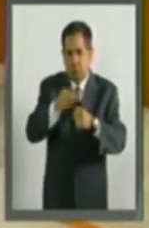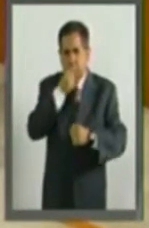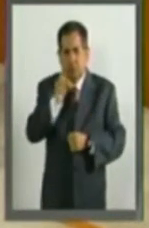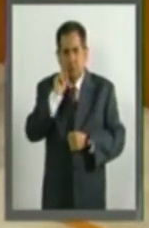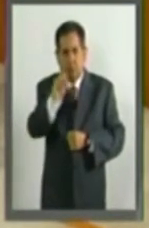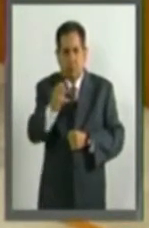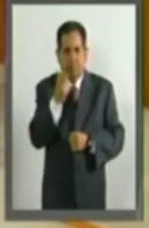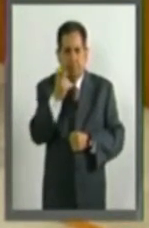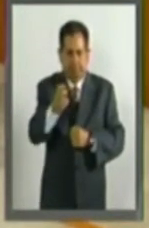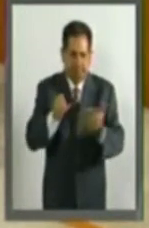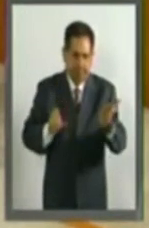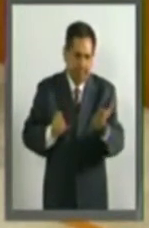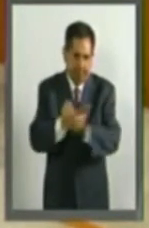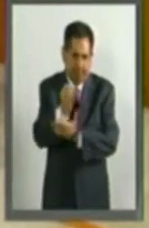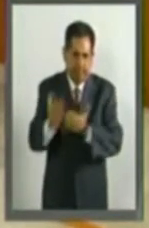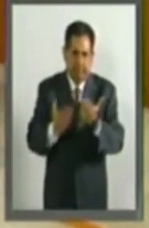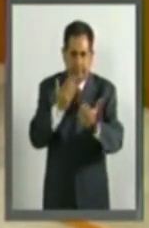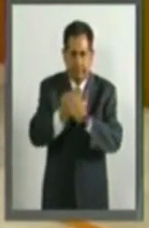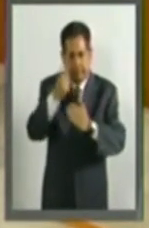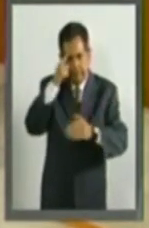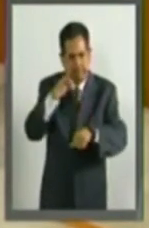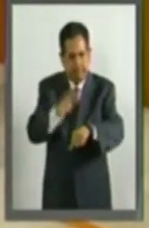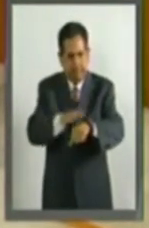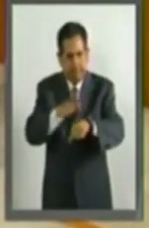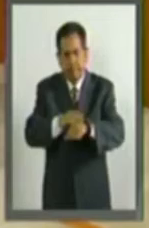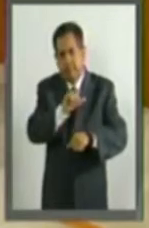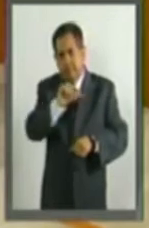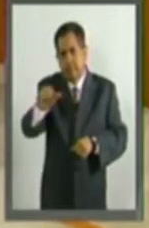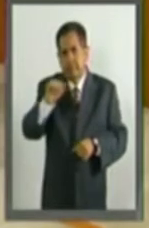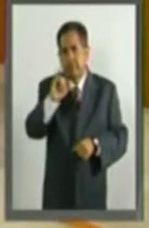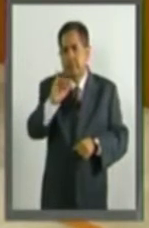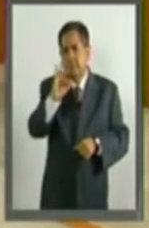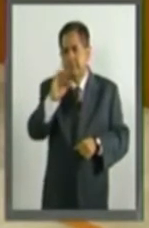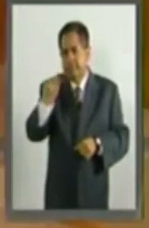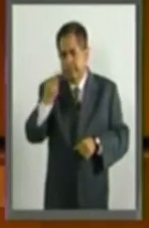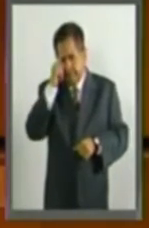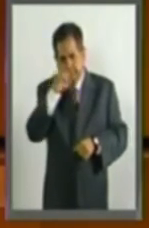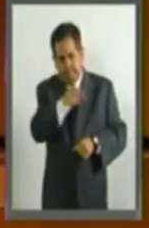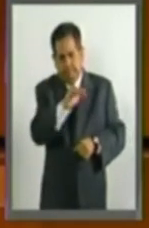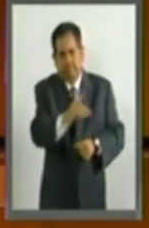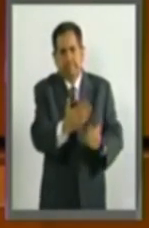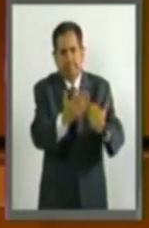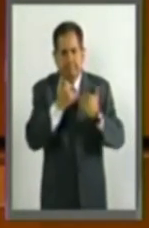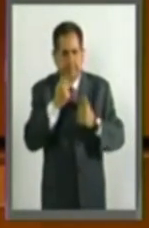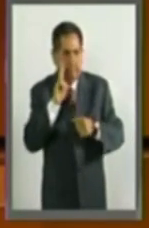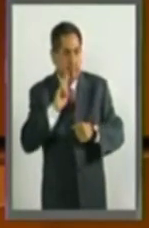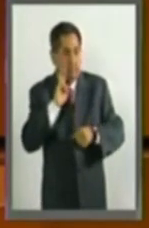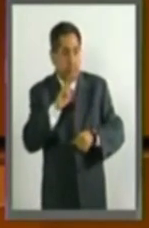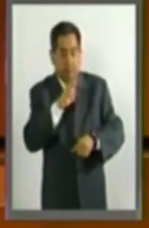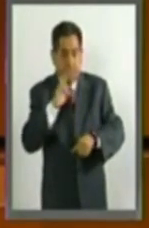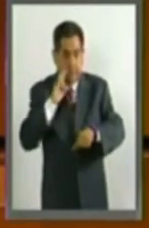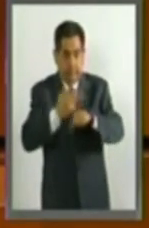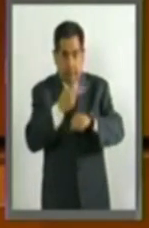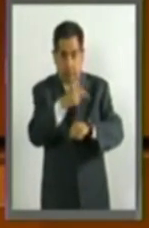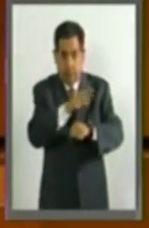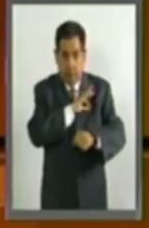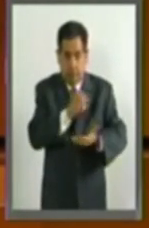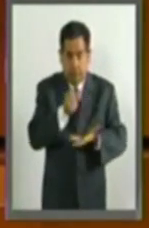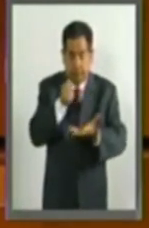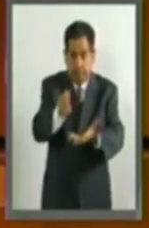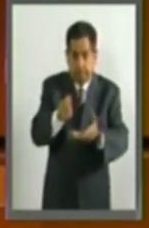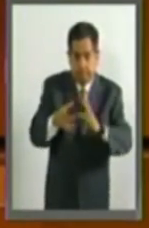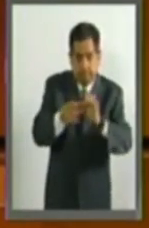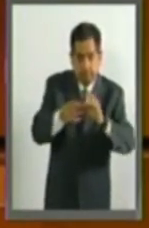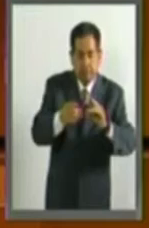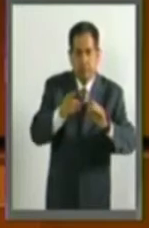favor de este dictamen por el que se exhorta al IFETEL para que en la medida de sus posibilidades presupuestales